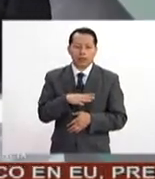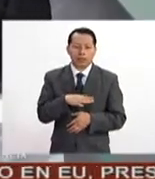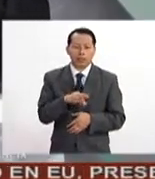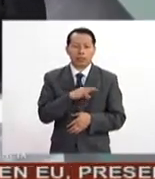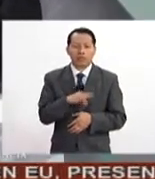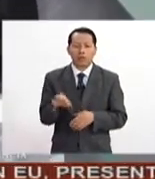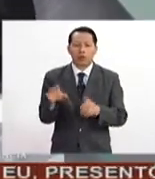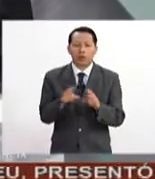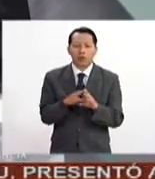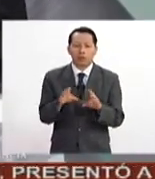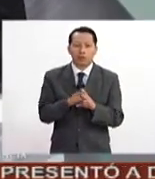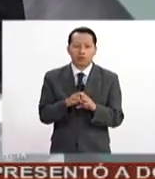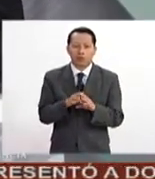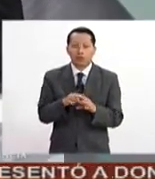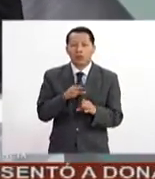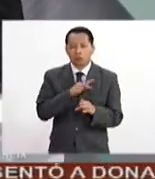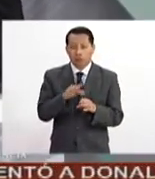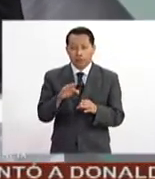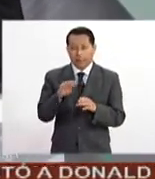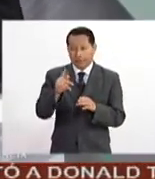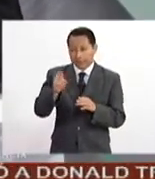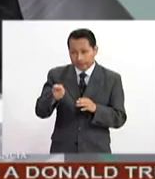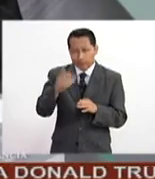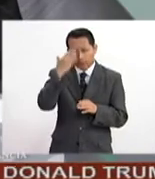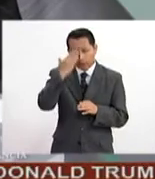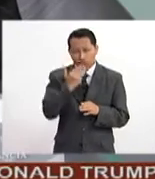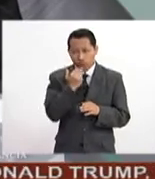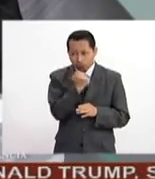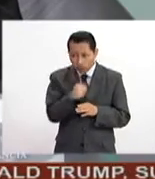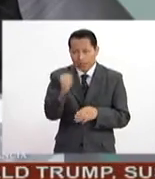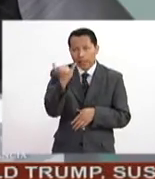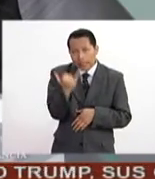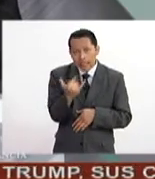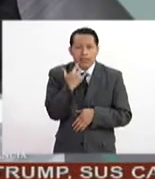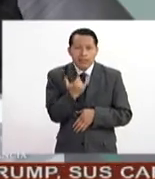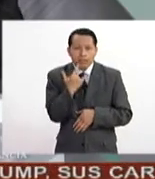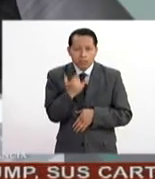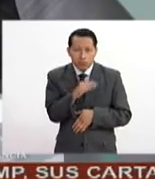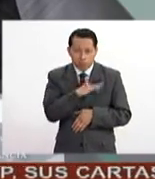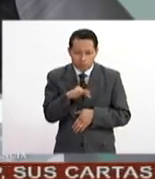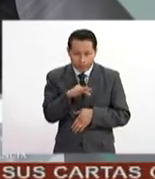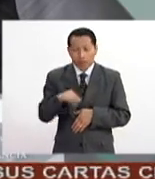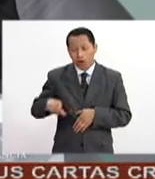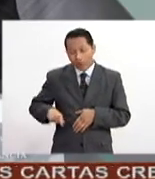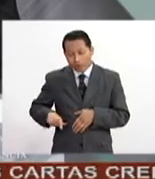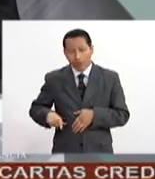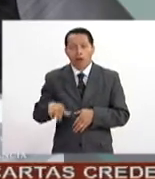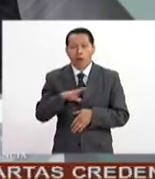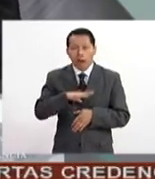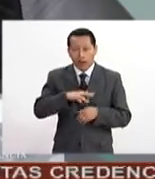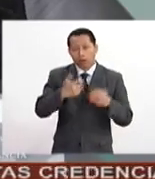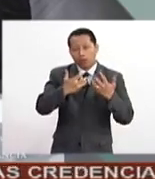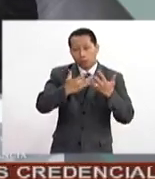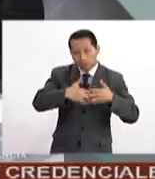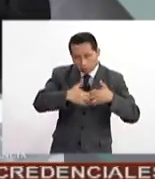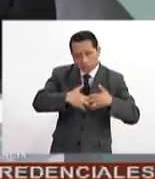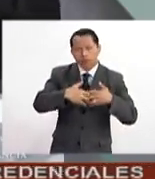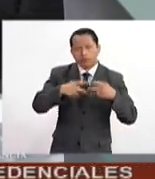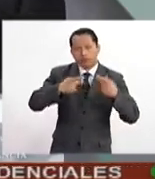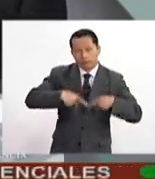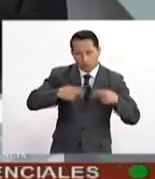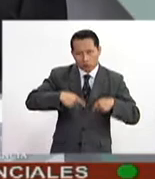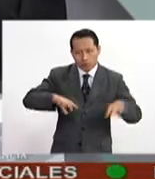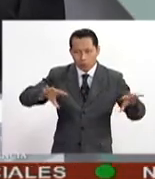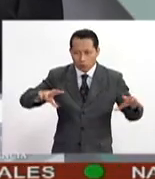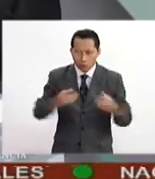capacidades y la suma de esfuerzos entre sociedad, iniciativa privada y sector público es la mejor,